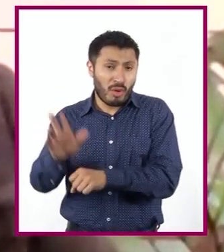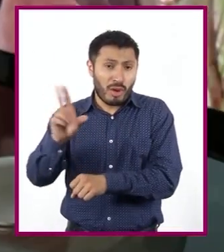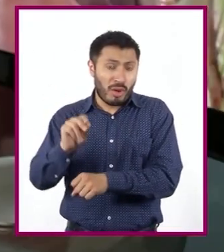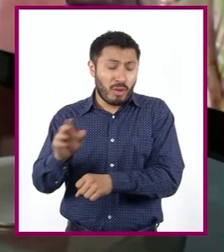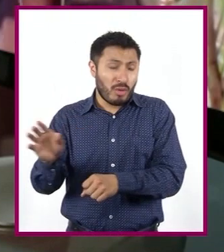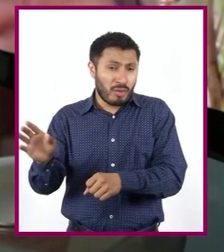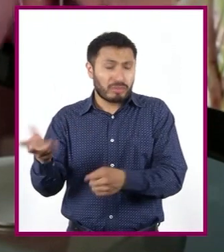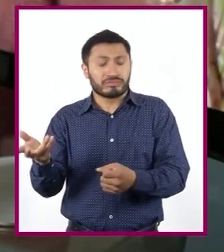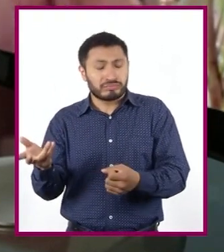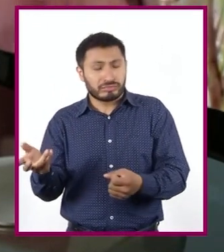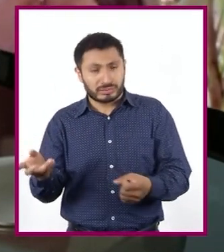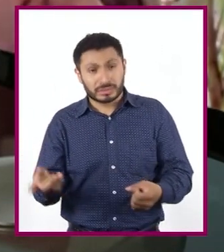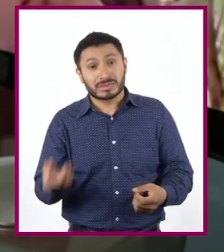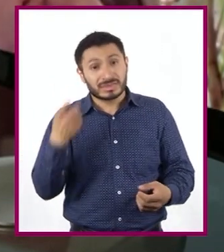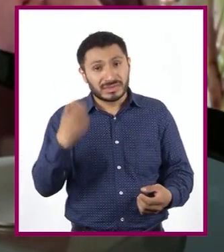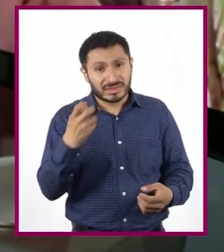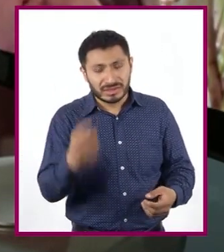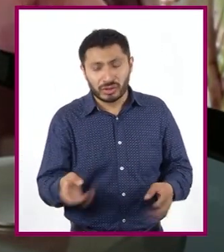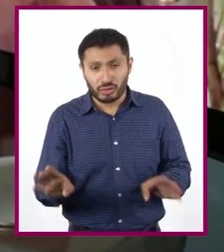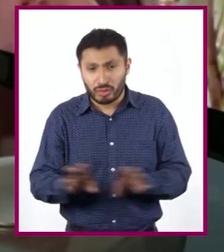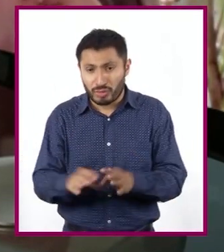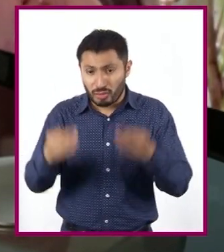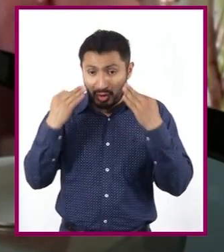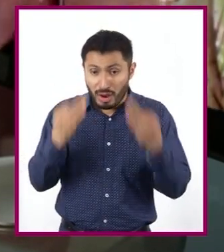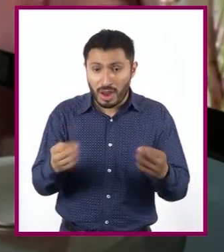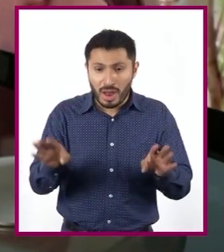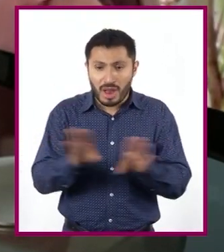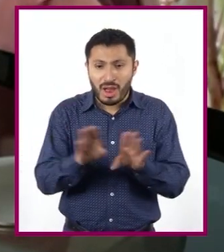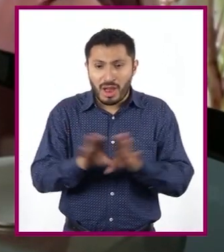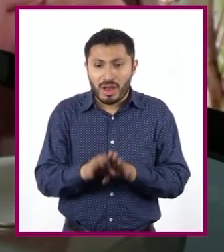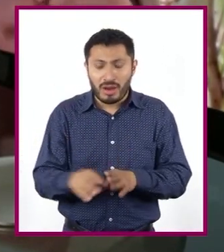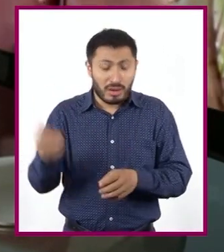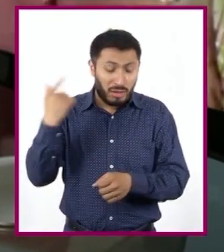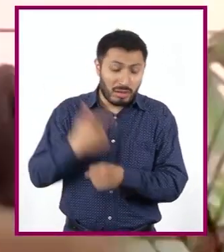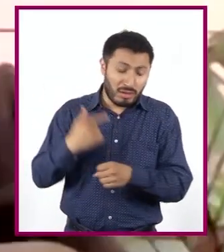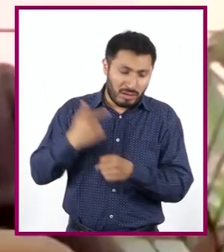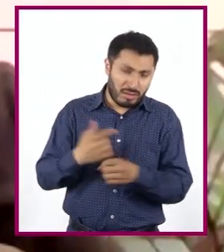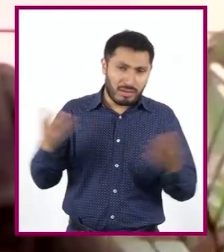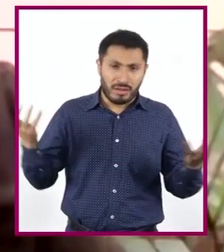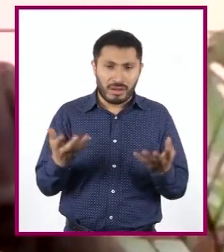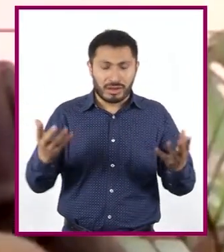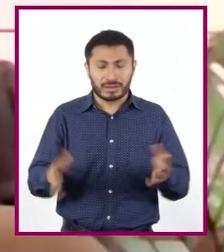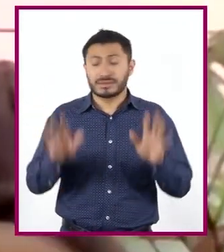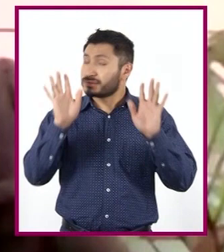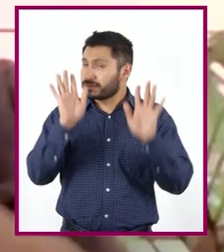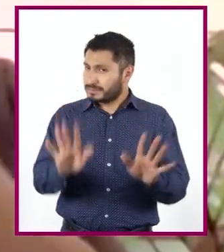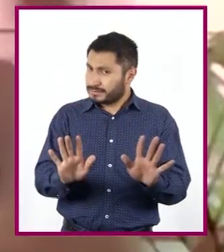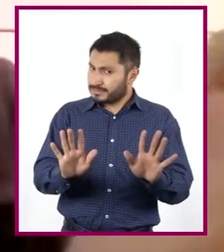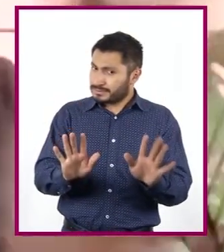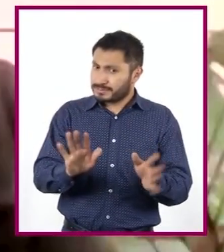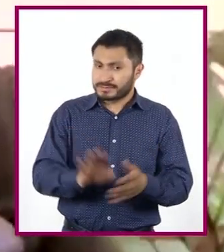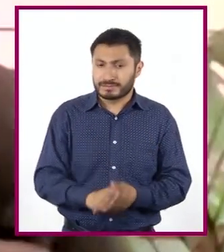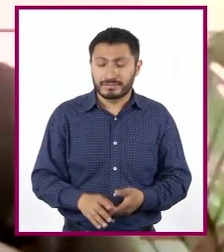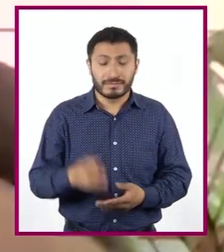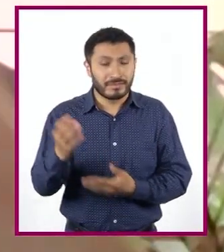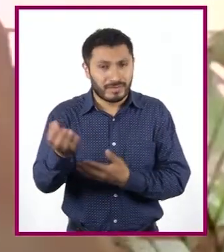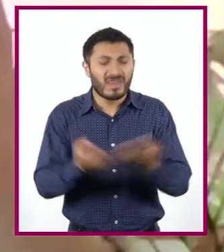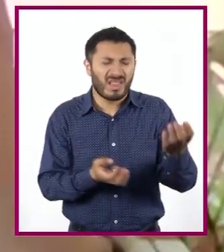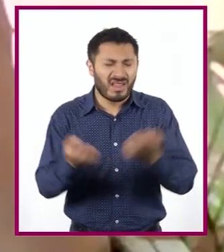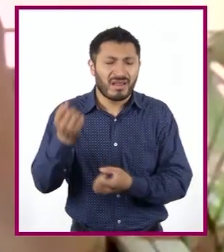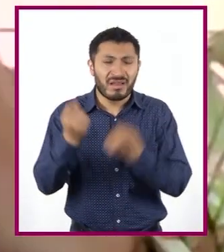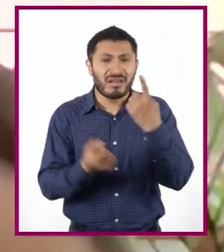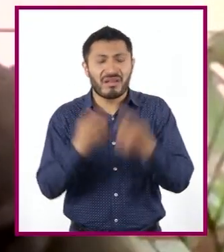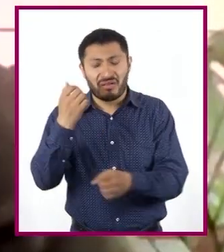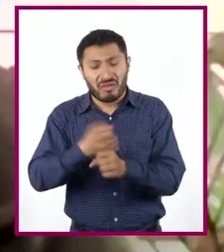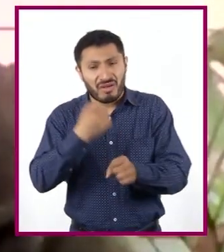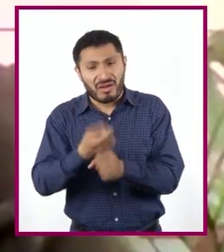noticia del periódico, pues simplemente te la estoy comunicando, pero si yo te la narro desde una intención literaria, voy a buscar que tenga un